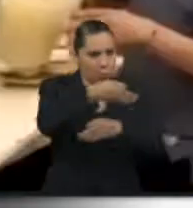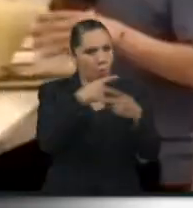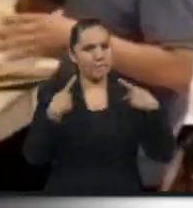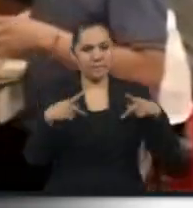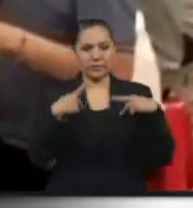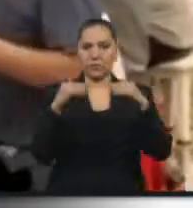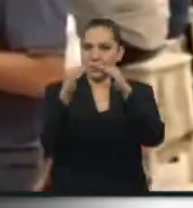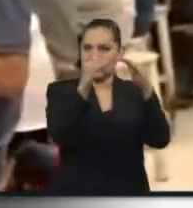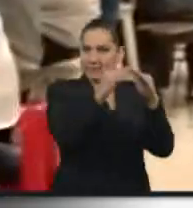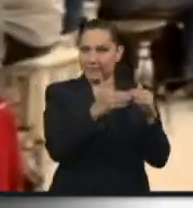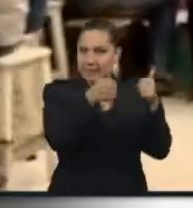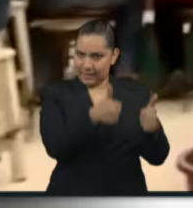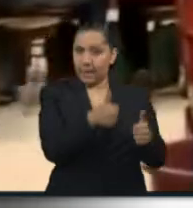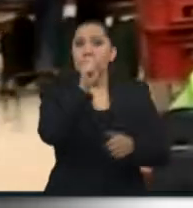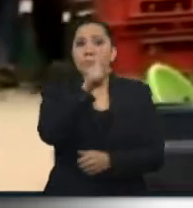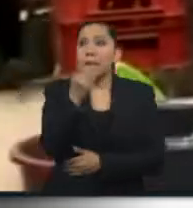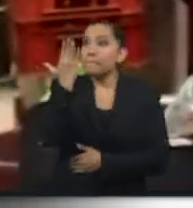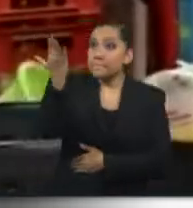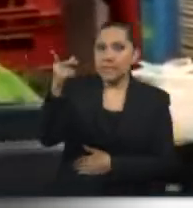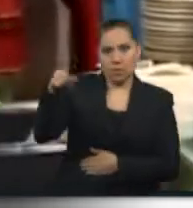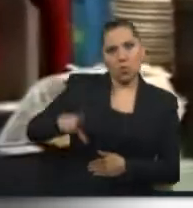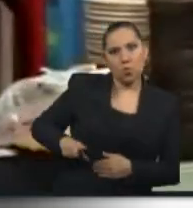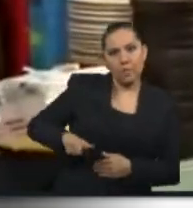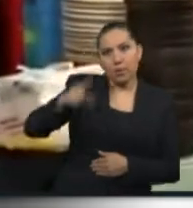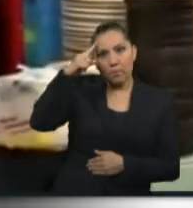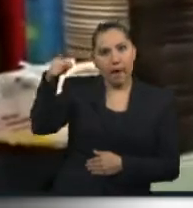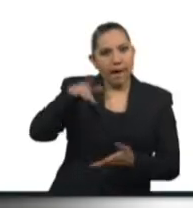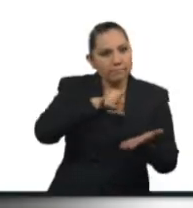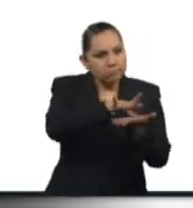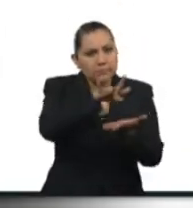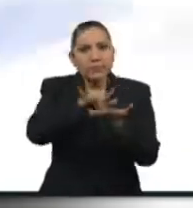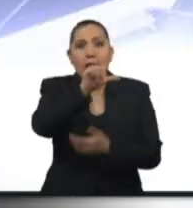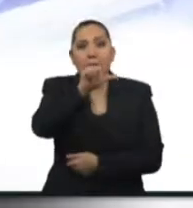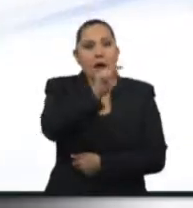directos para los sectores de la población que serán más afectados.